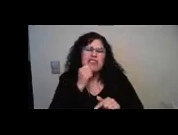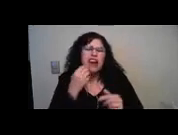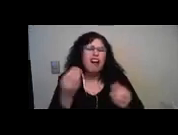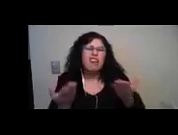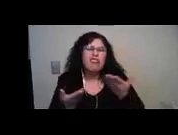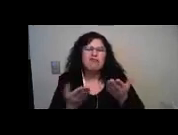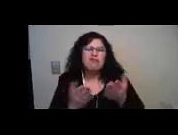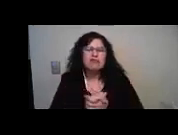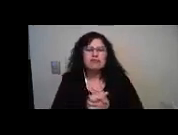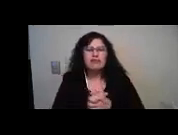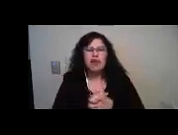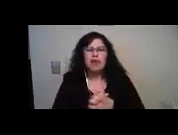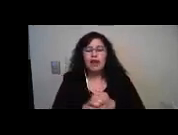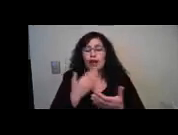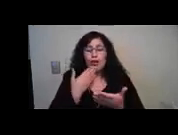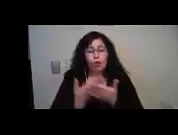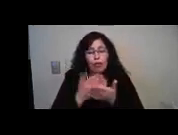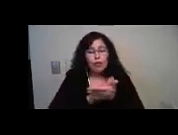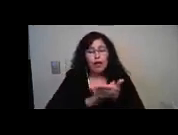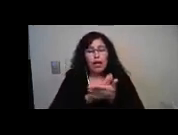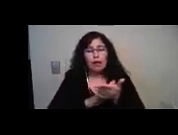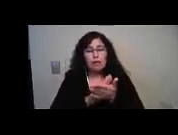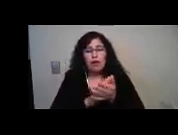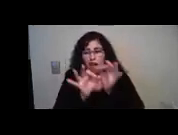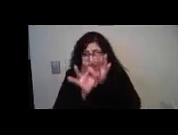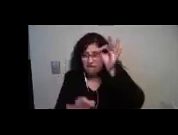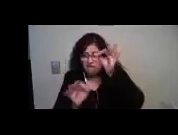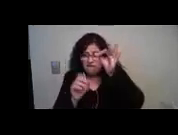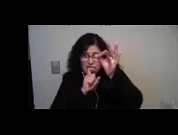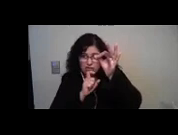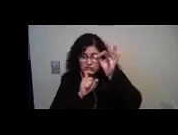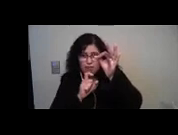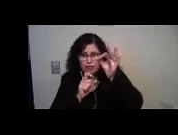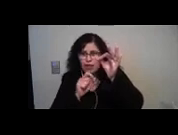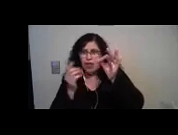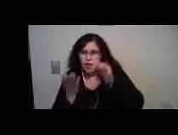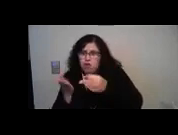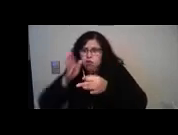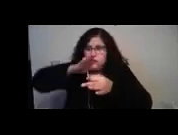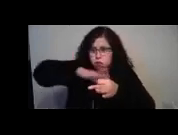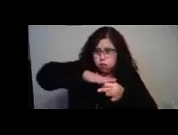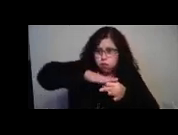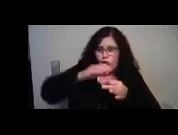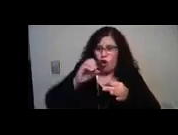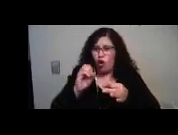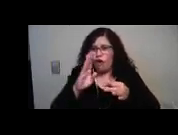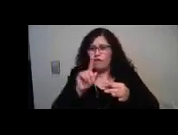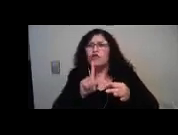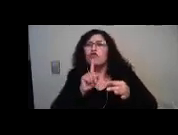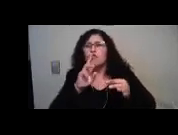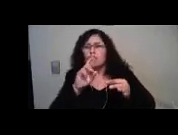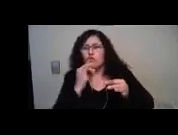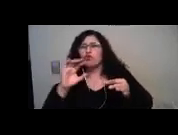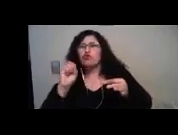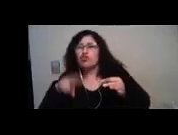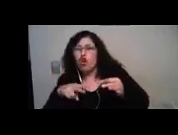como cuando se obstruye un vaso sanguíneo que irriga el cerebro, ¿ya? Por un coágulo de sangre,